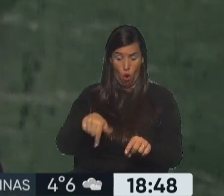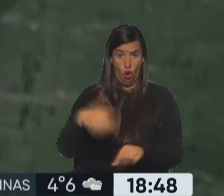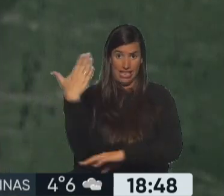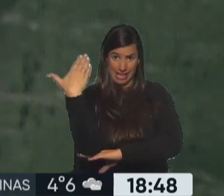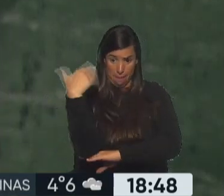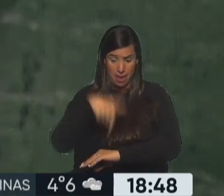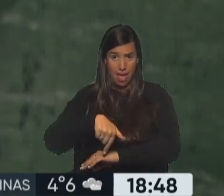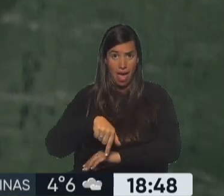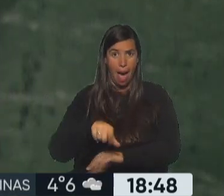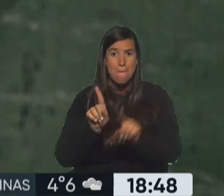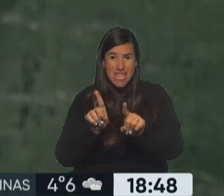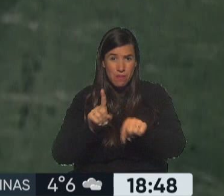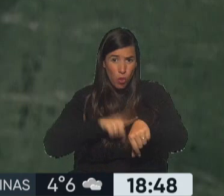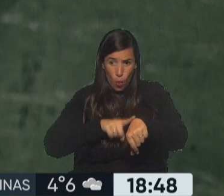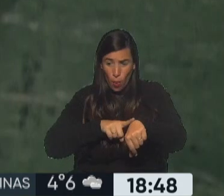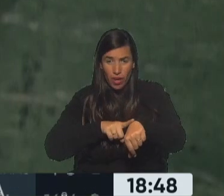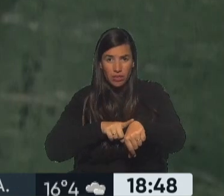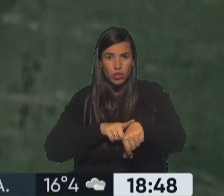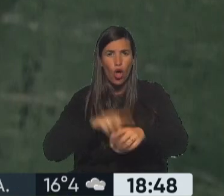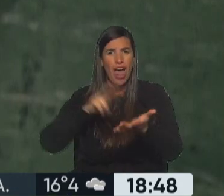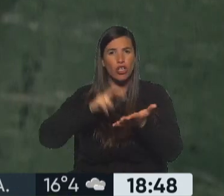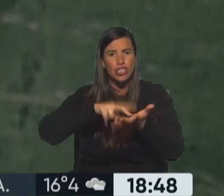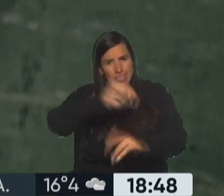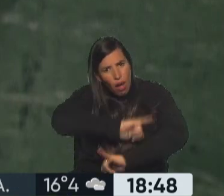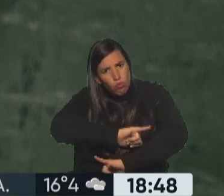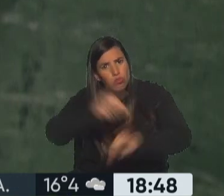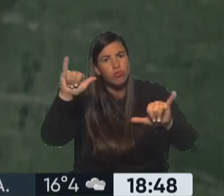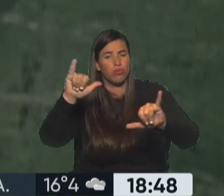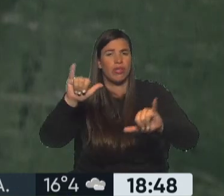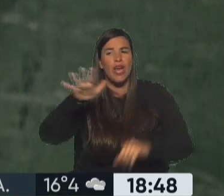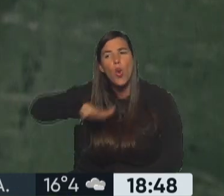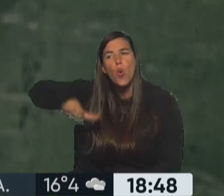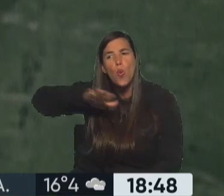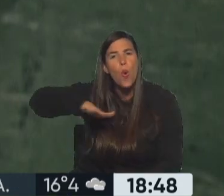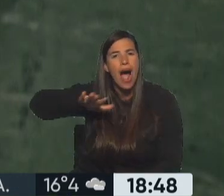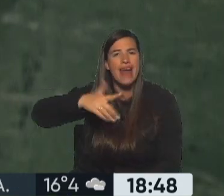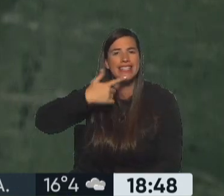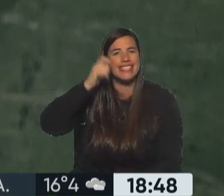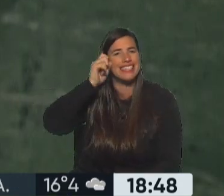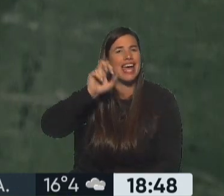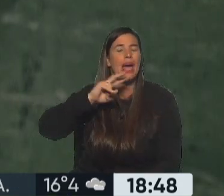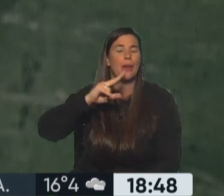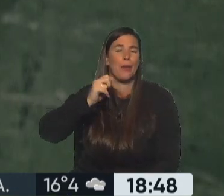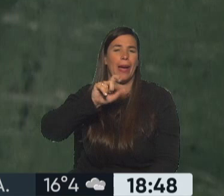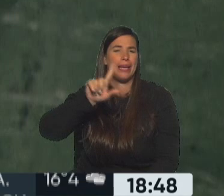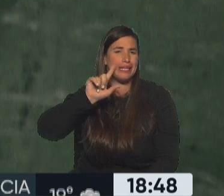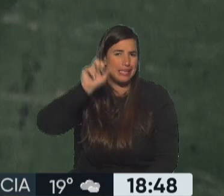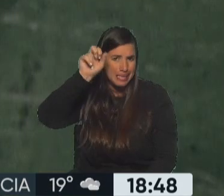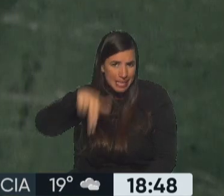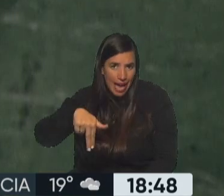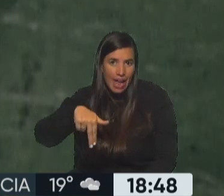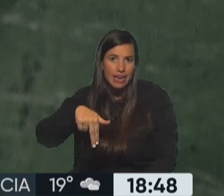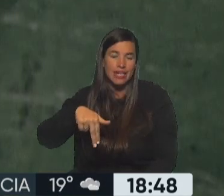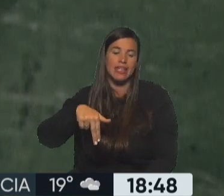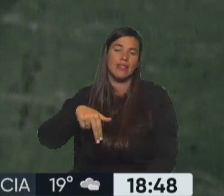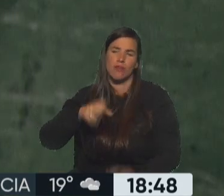celebra, las noticias dan cuenta que Azerbaiyán desató operaciones militares con el propósito de tomar